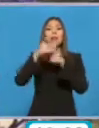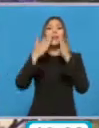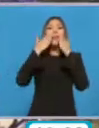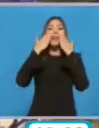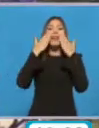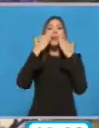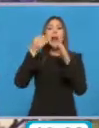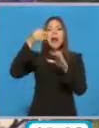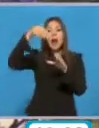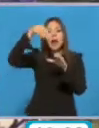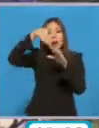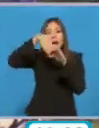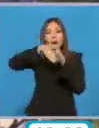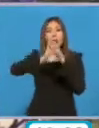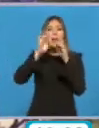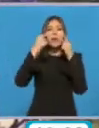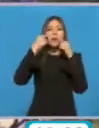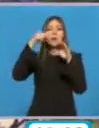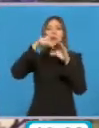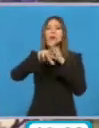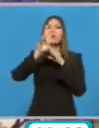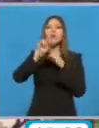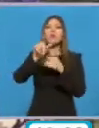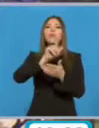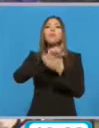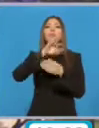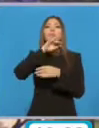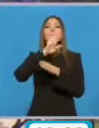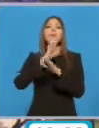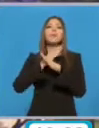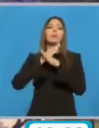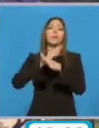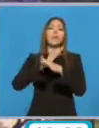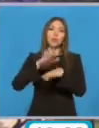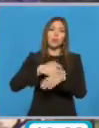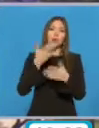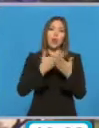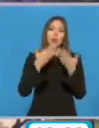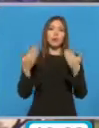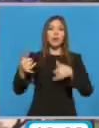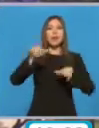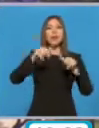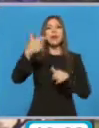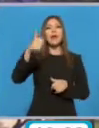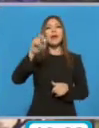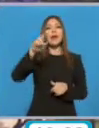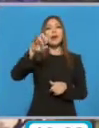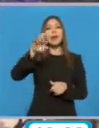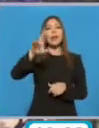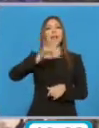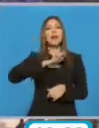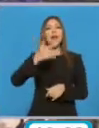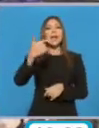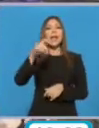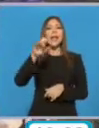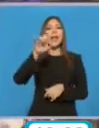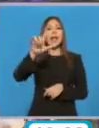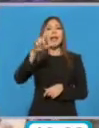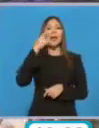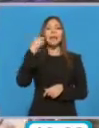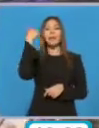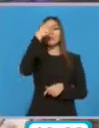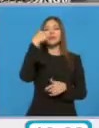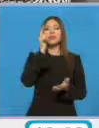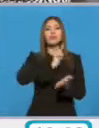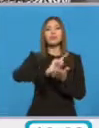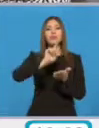Entonces, bueno, pues aquí los laboratorios Garnier nos presentan un gel exfoliante que